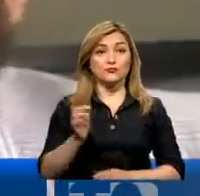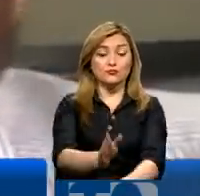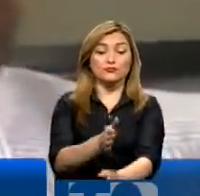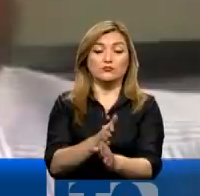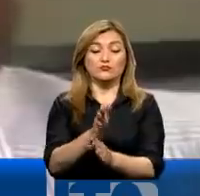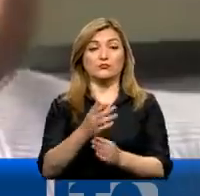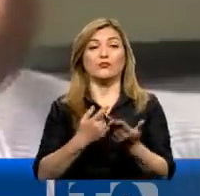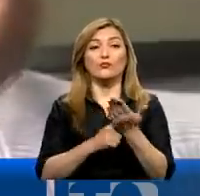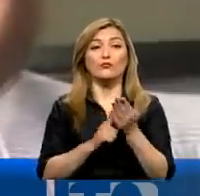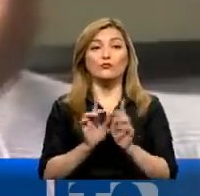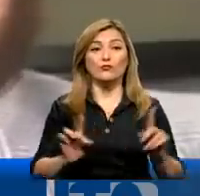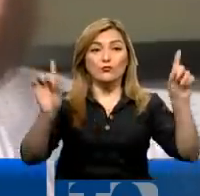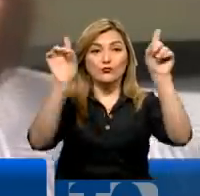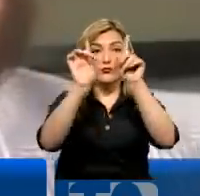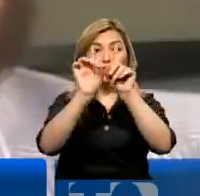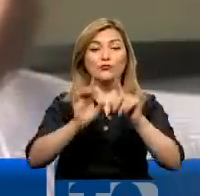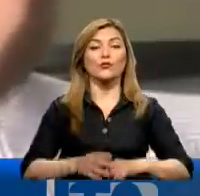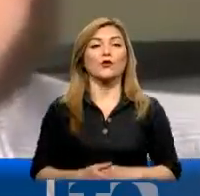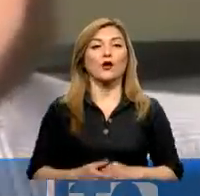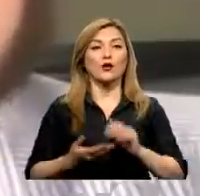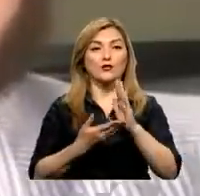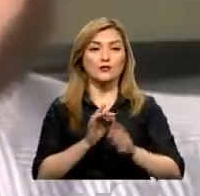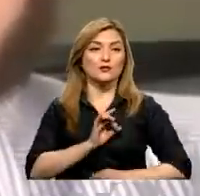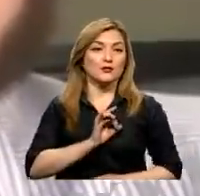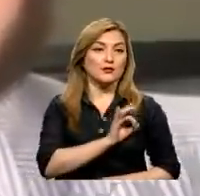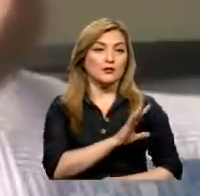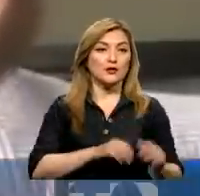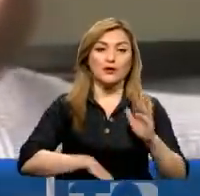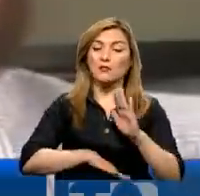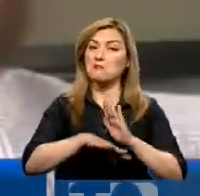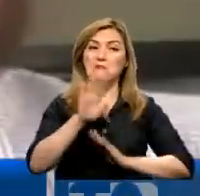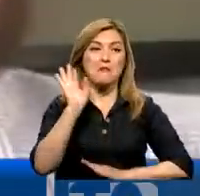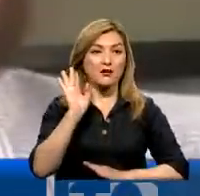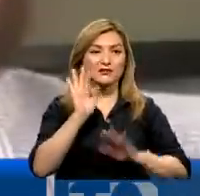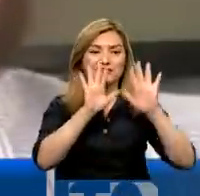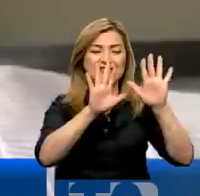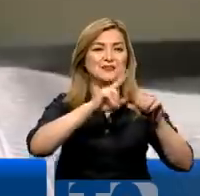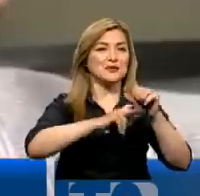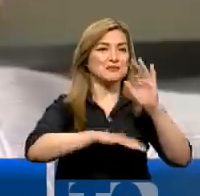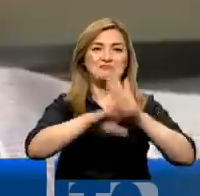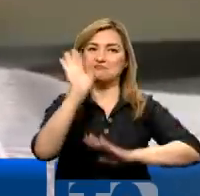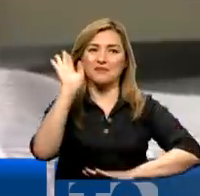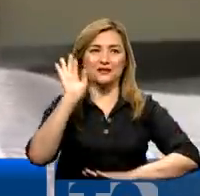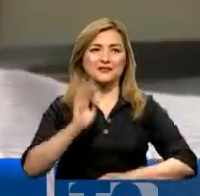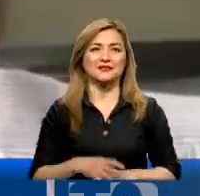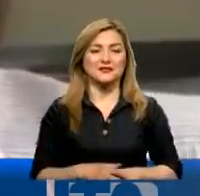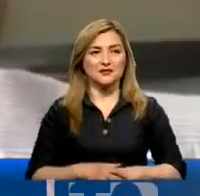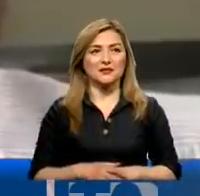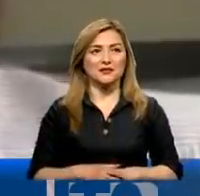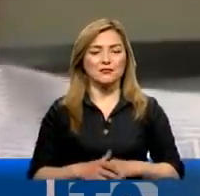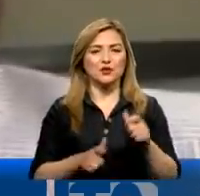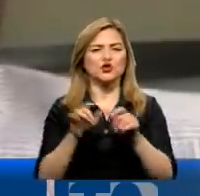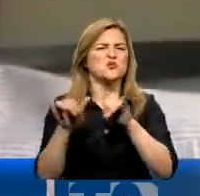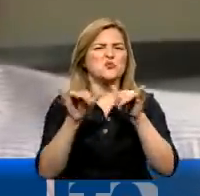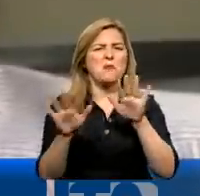especializa en análisis de datos. Chile hace 10 veces más pruebas PCR que Ecuador. Y tiene casi la misma cantidad de